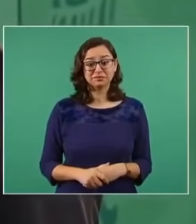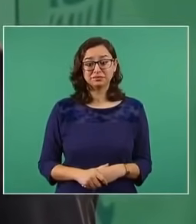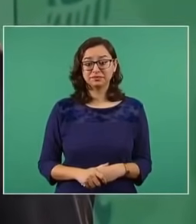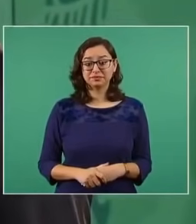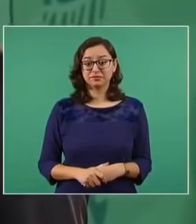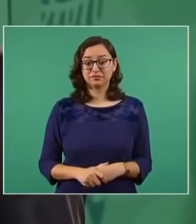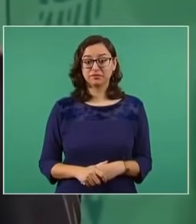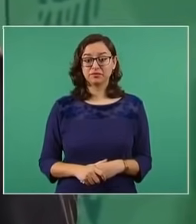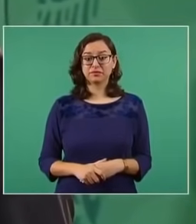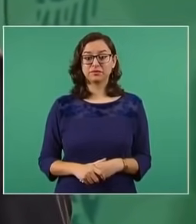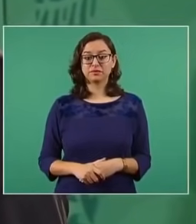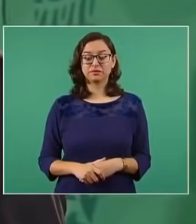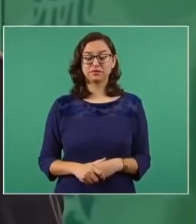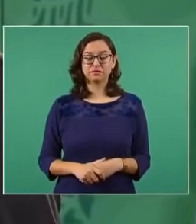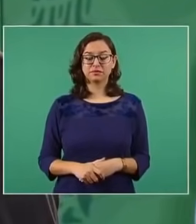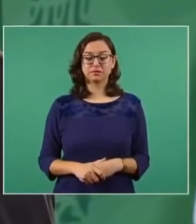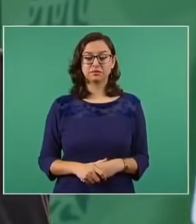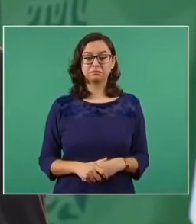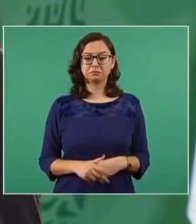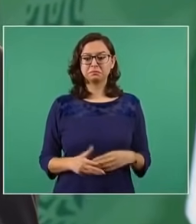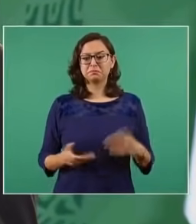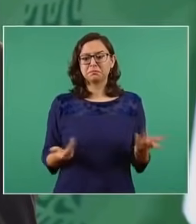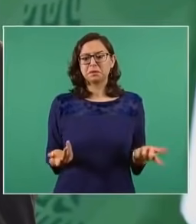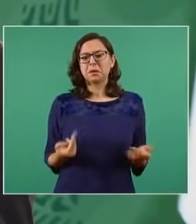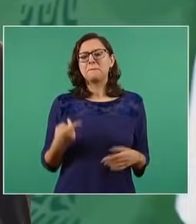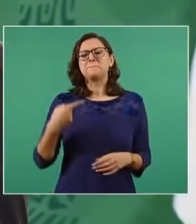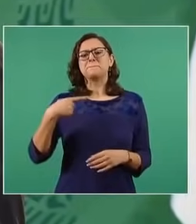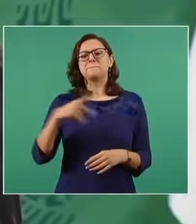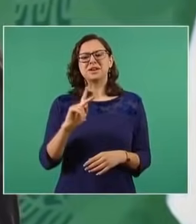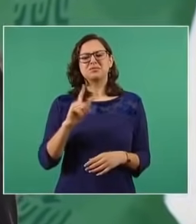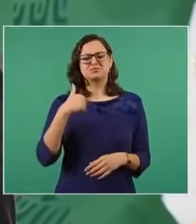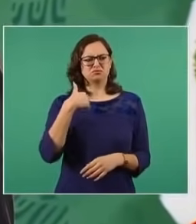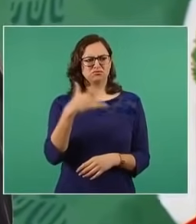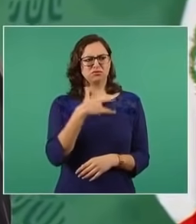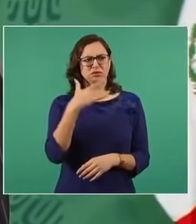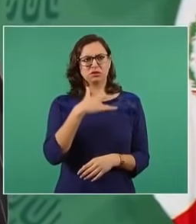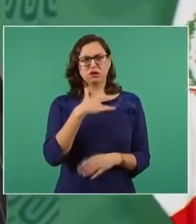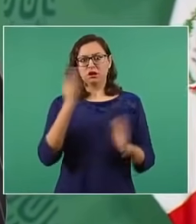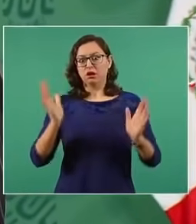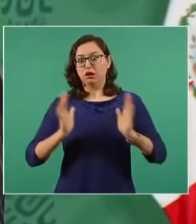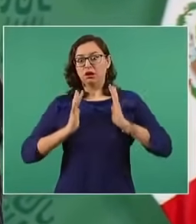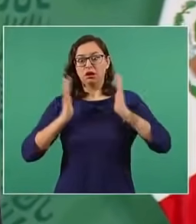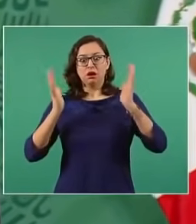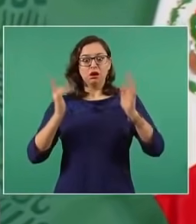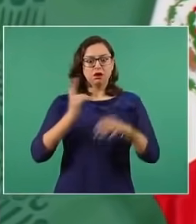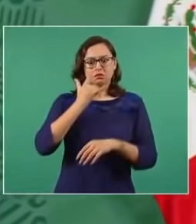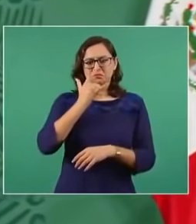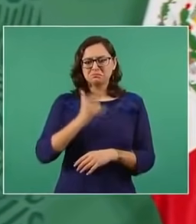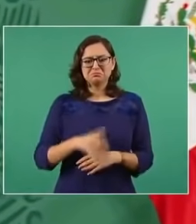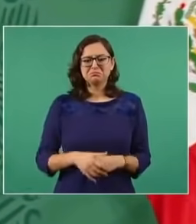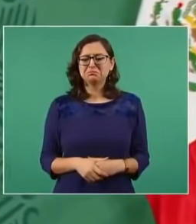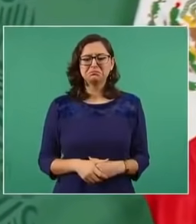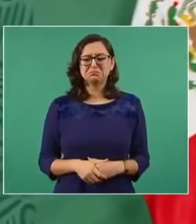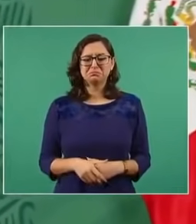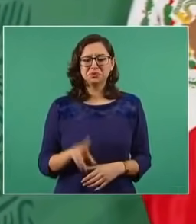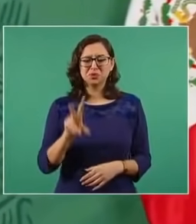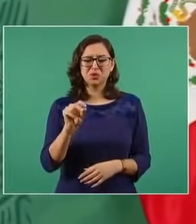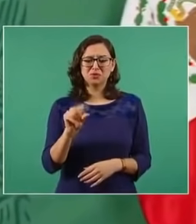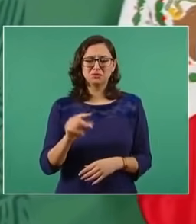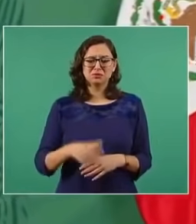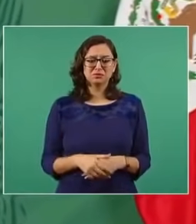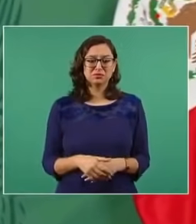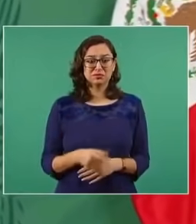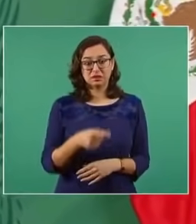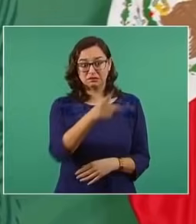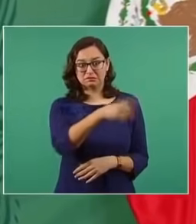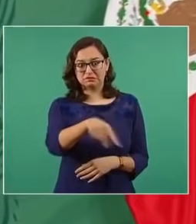No me extraña que esto suceda porque pues están siendo afectados